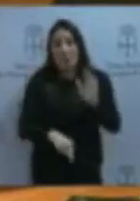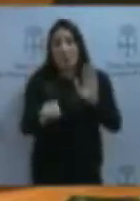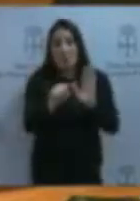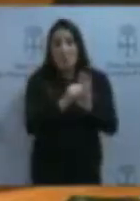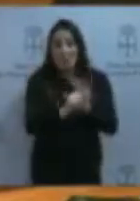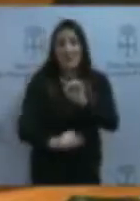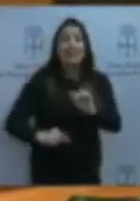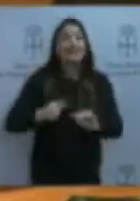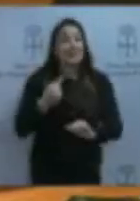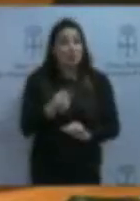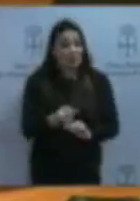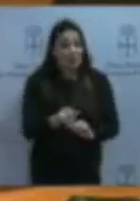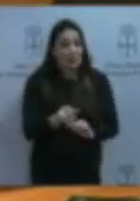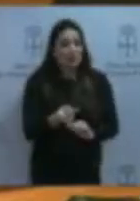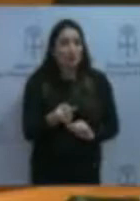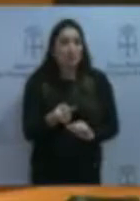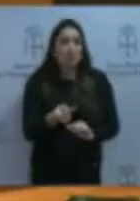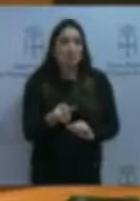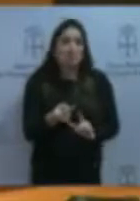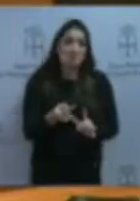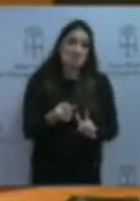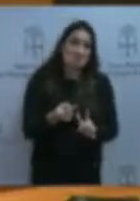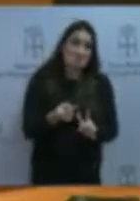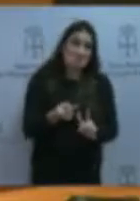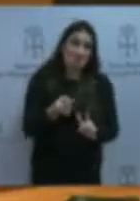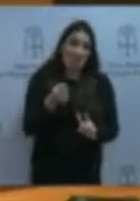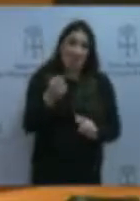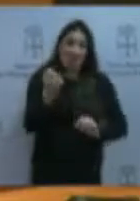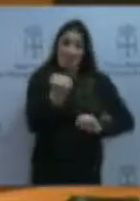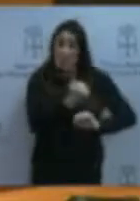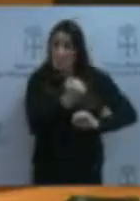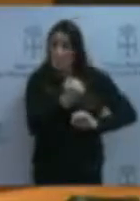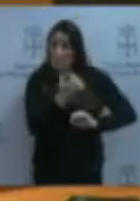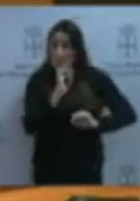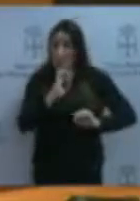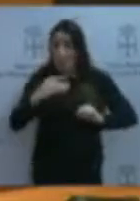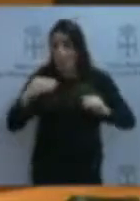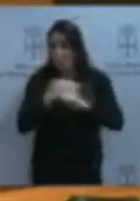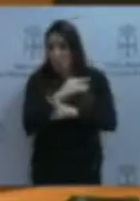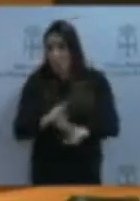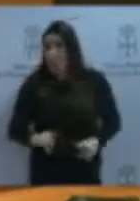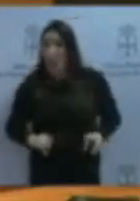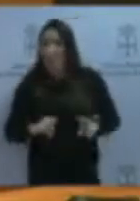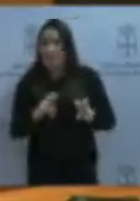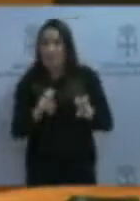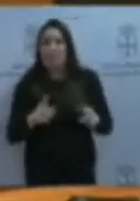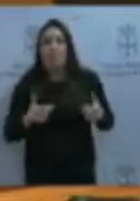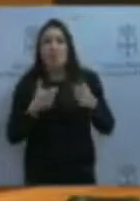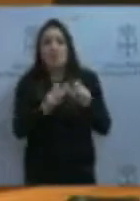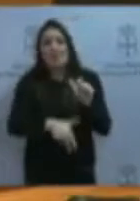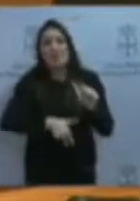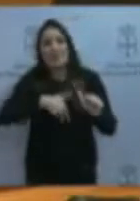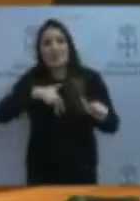se tiene pensado convocar o al final o a lo largo del mes de diciembre o a principios del mes de octubre a la Mesa General de Negociación de la